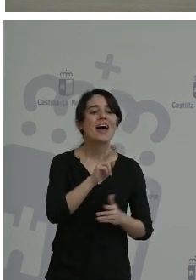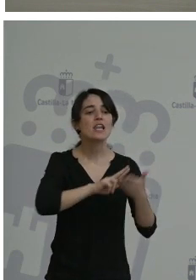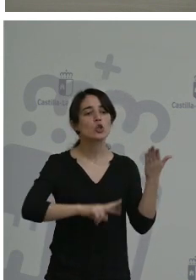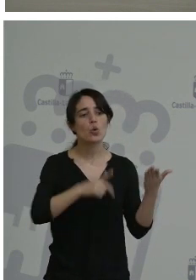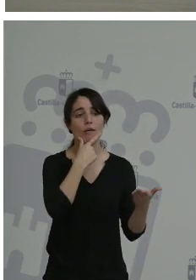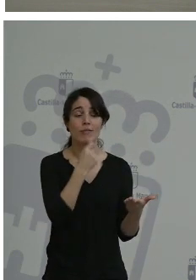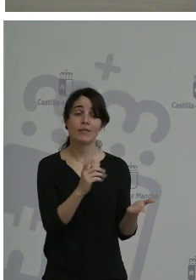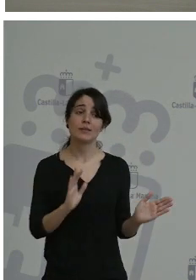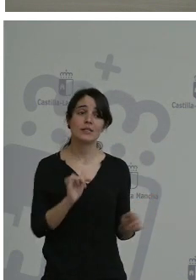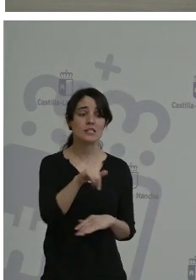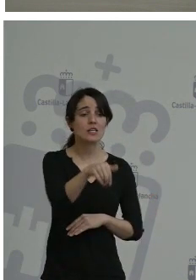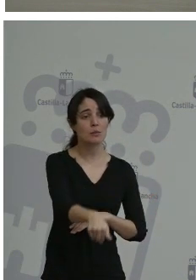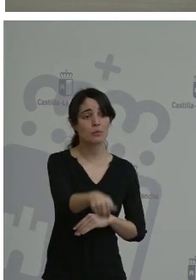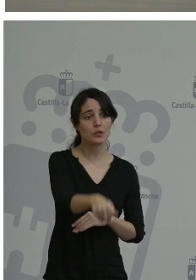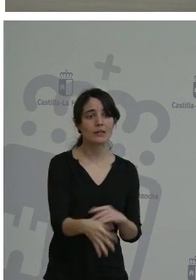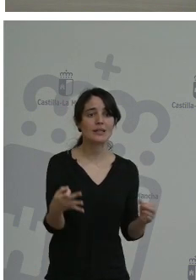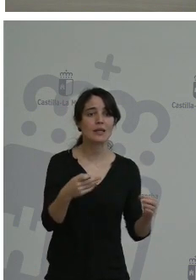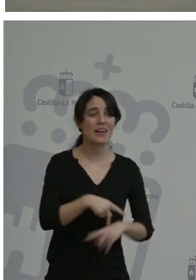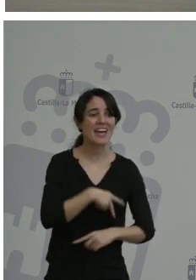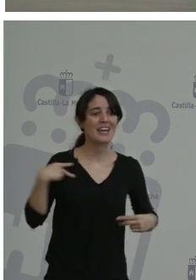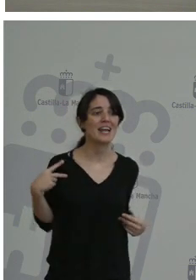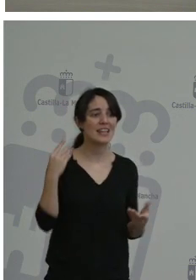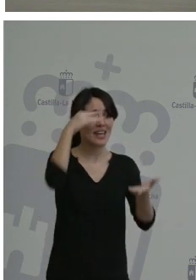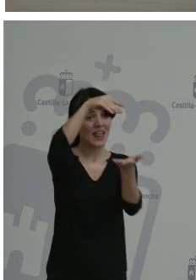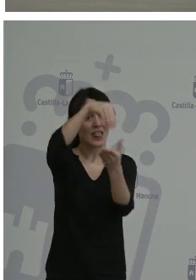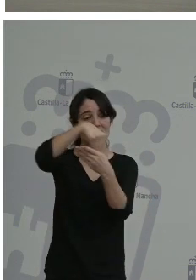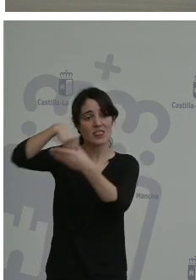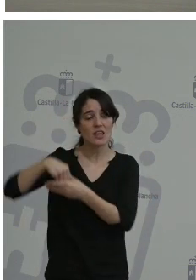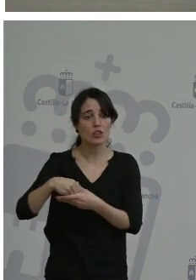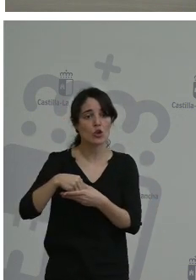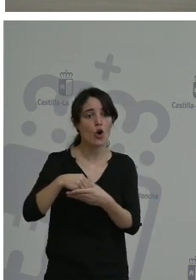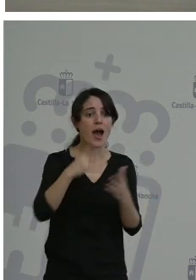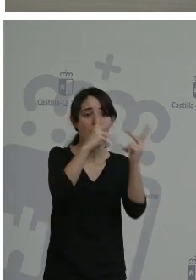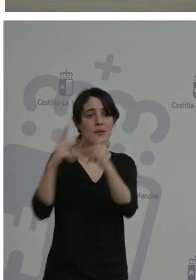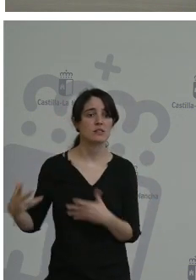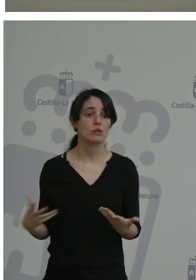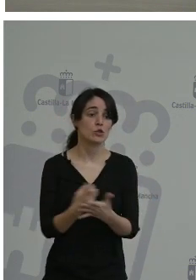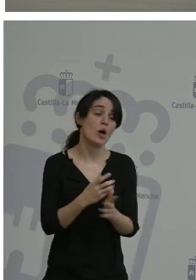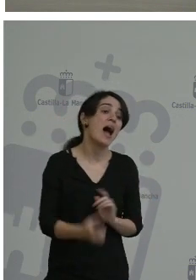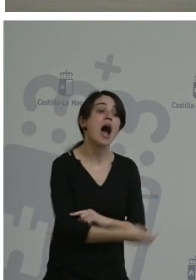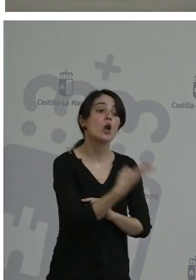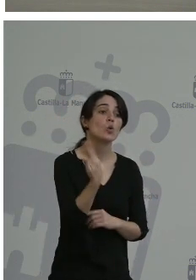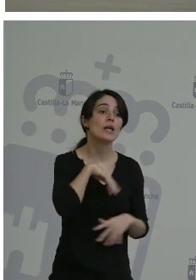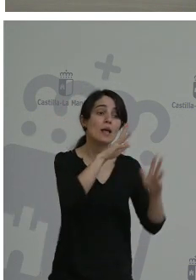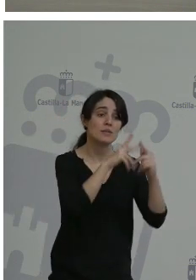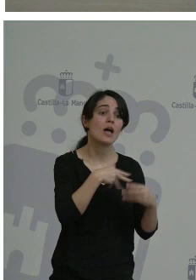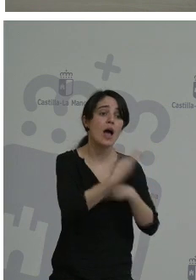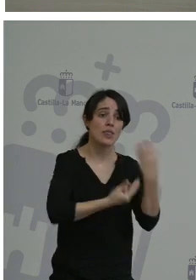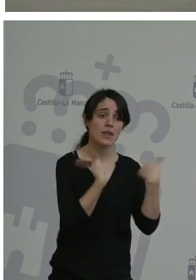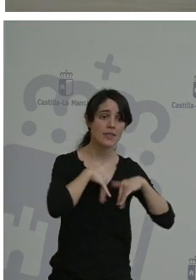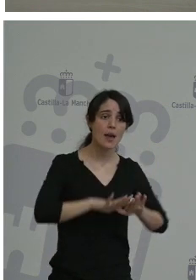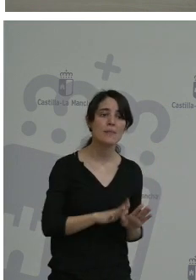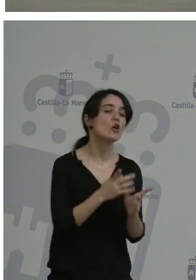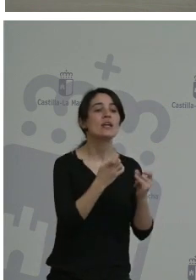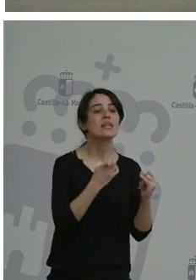esto es importante que haya una generalización. Hay ya administraciones que sí lo hacen, pero se necesita